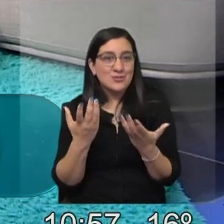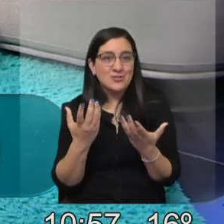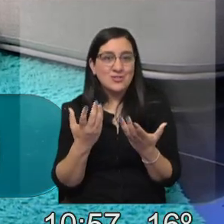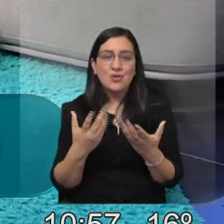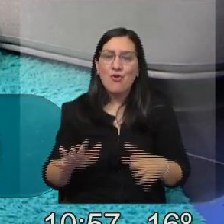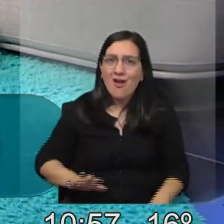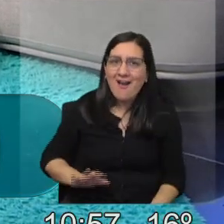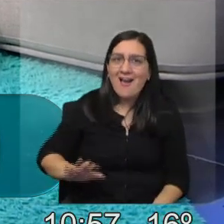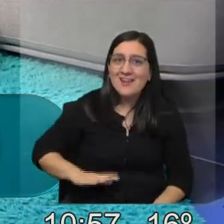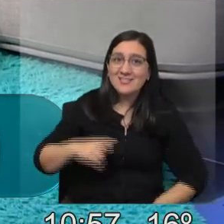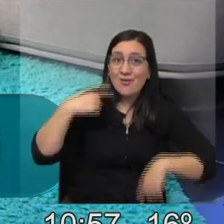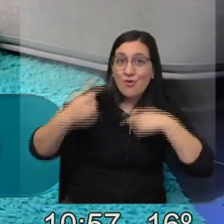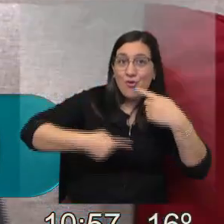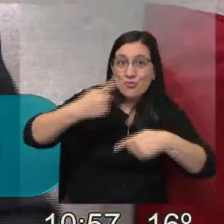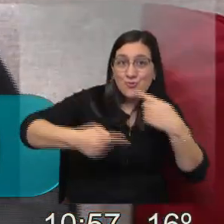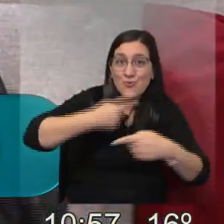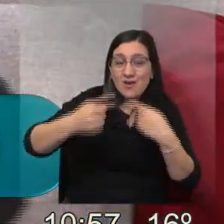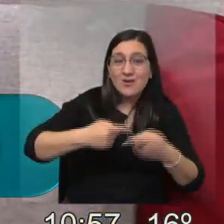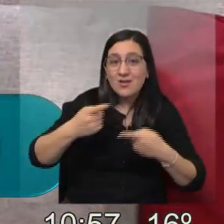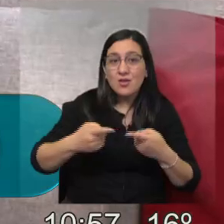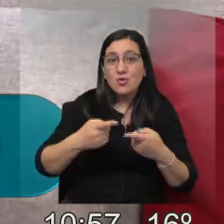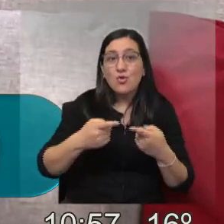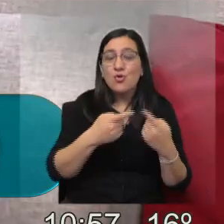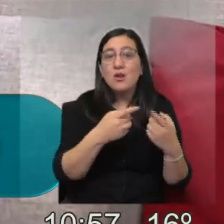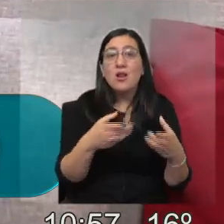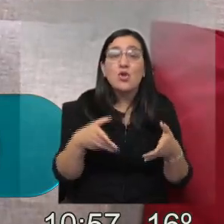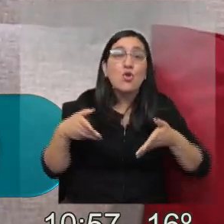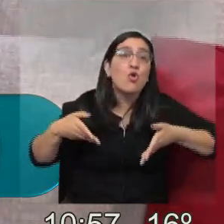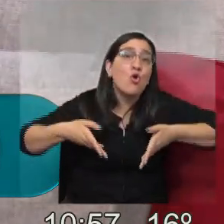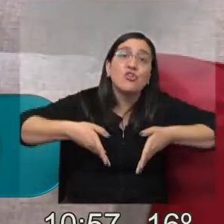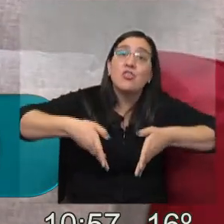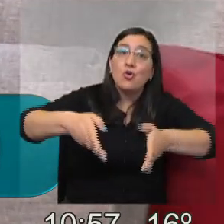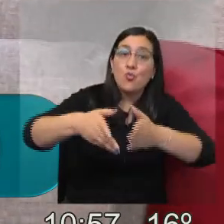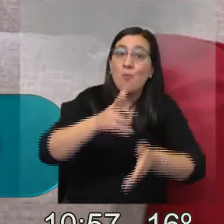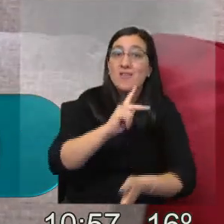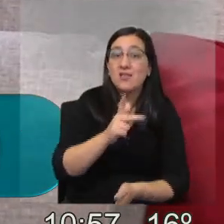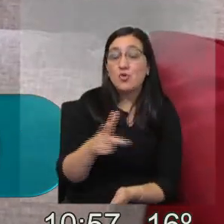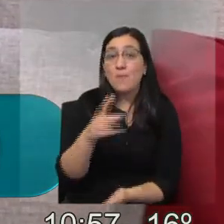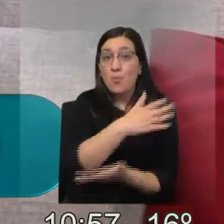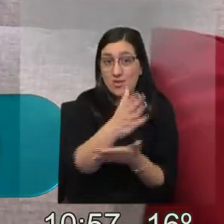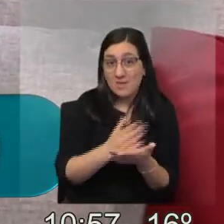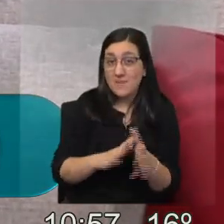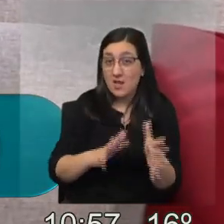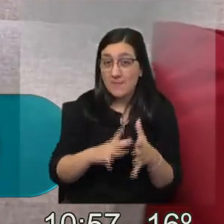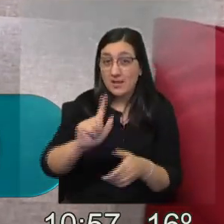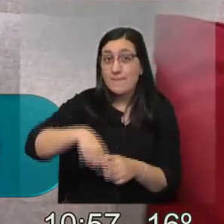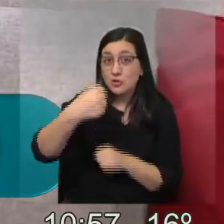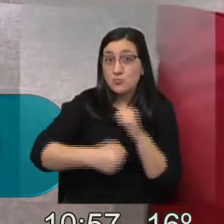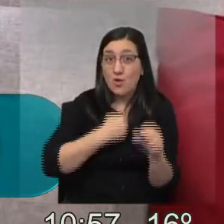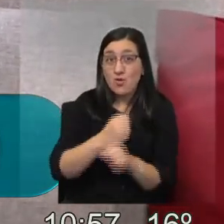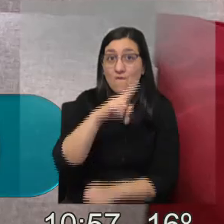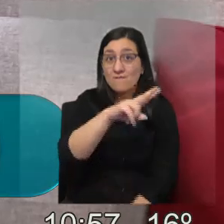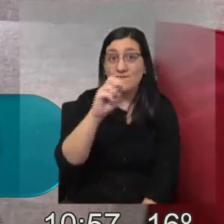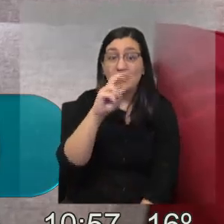y con muchas ganas de continuar con este corredor humanitario de poetas, que así lo llamamos, para que el año que viene, en 2025,